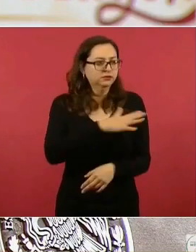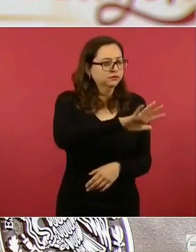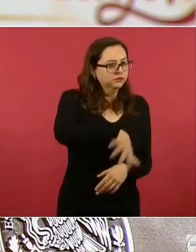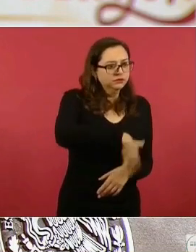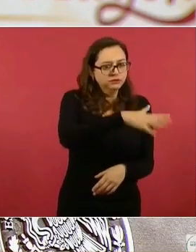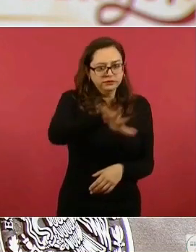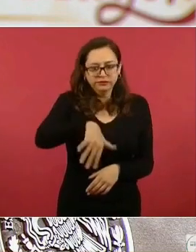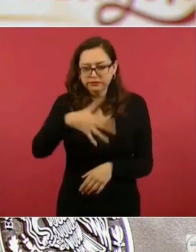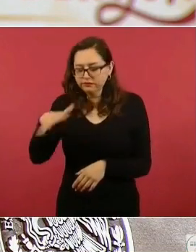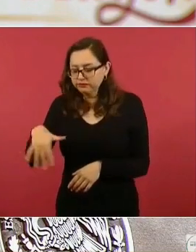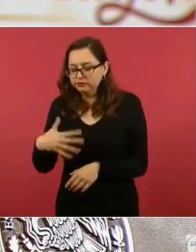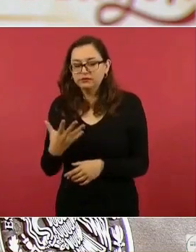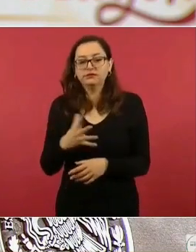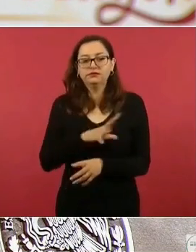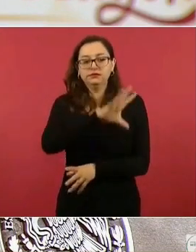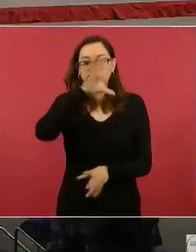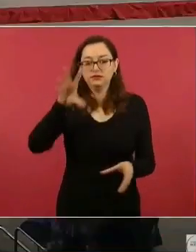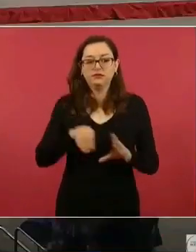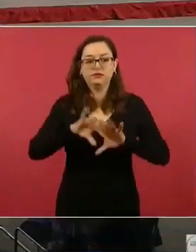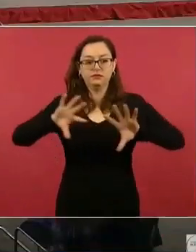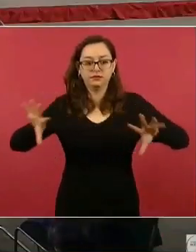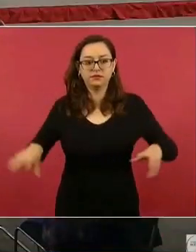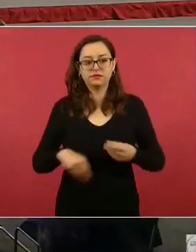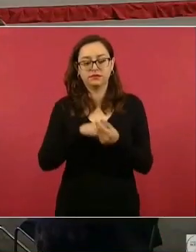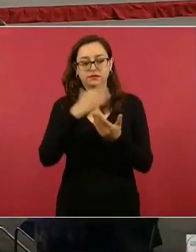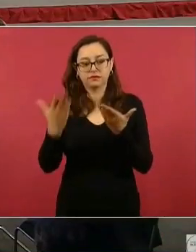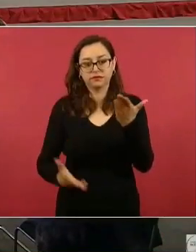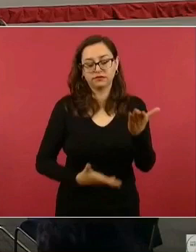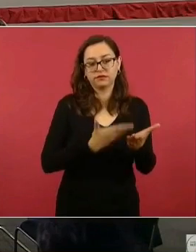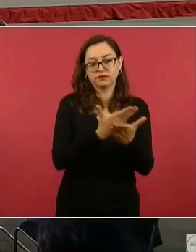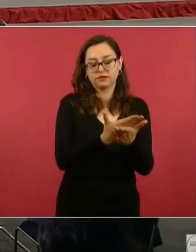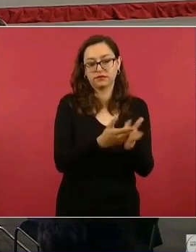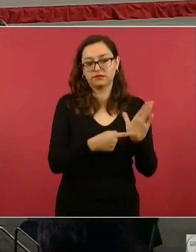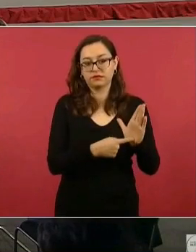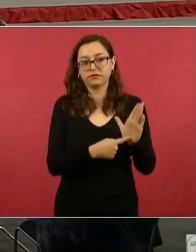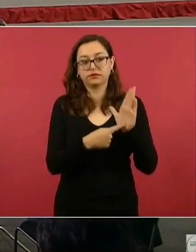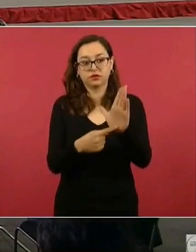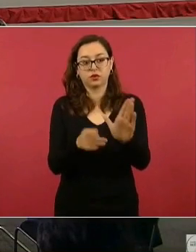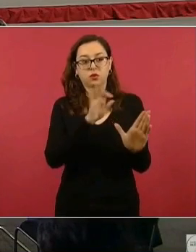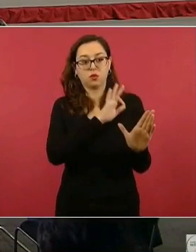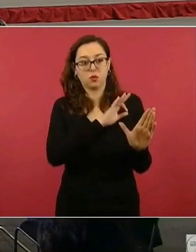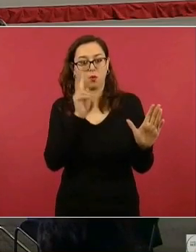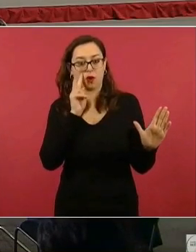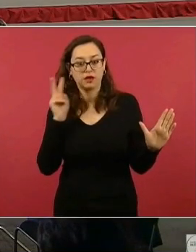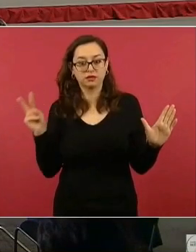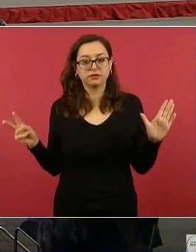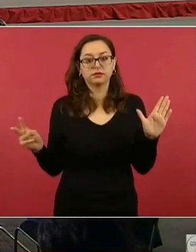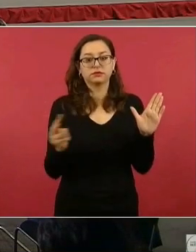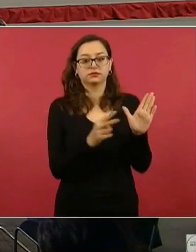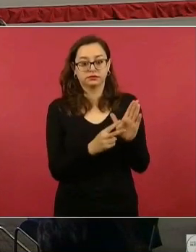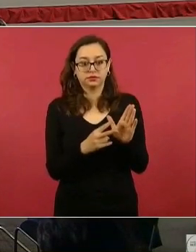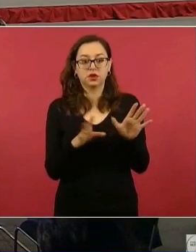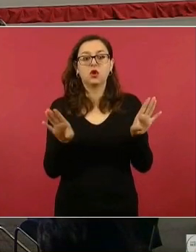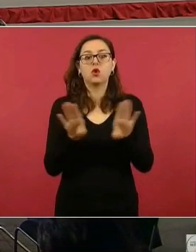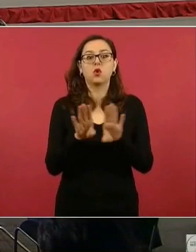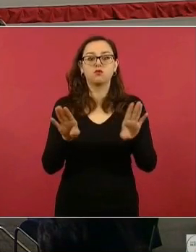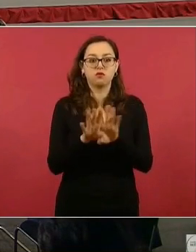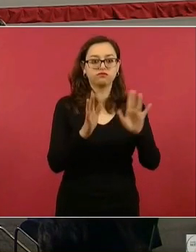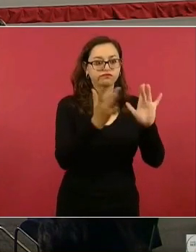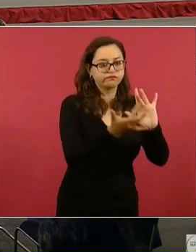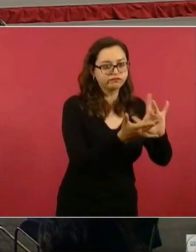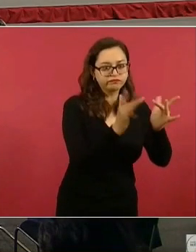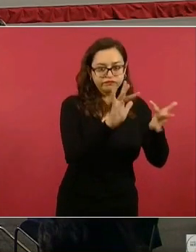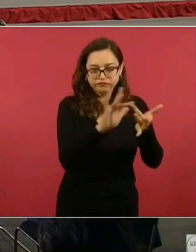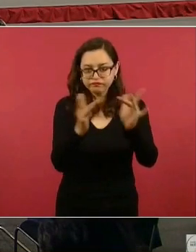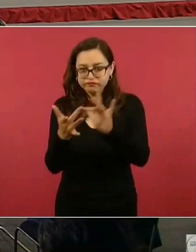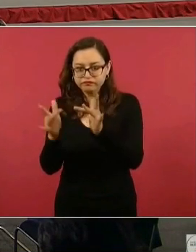primer contraataque de periodistas, medios convencionales, el propio Murillo Karam en su comparecencia, aseguraron